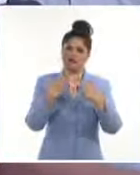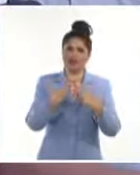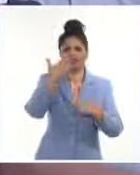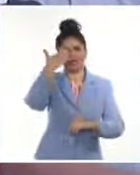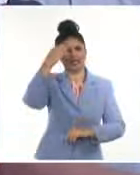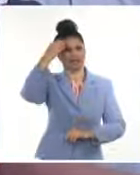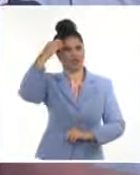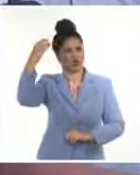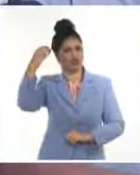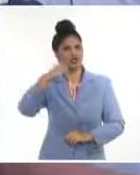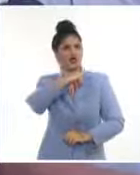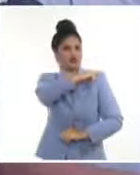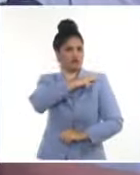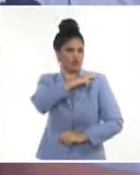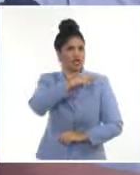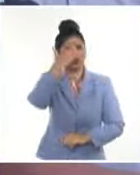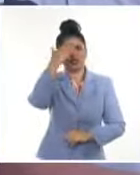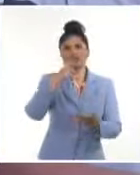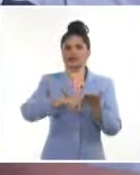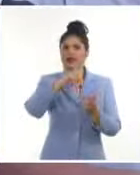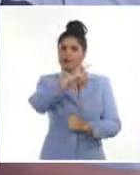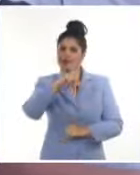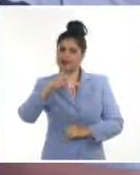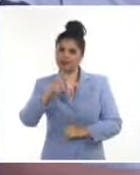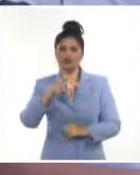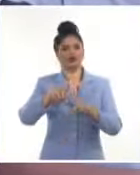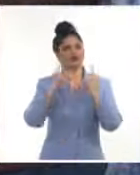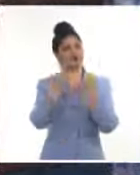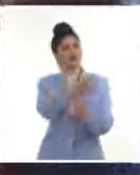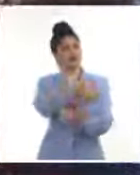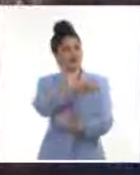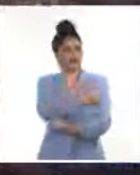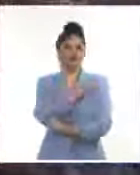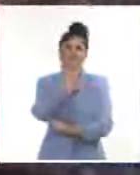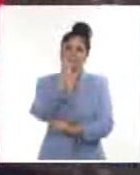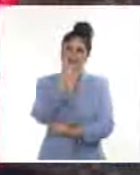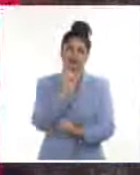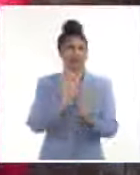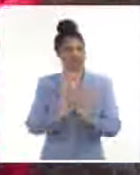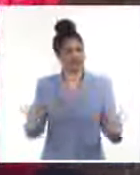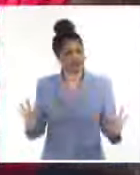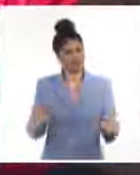gobierno, gracias al partido y gracias a este pueblo artemiseño que es tan bello.